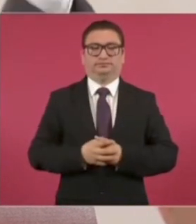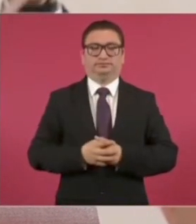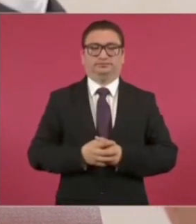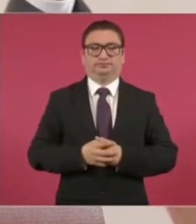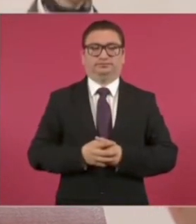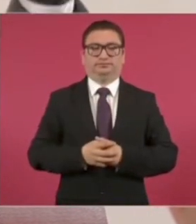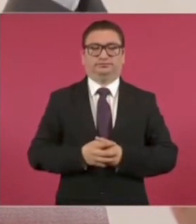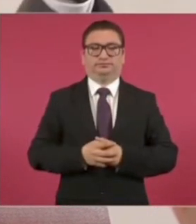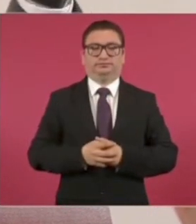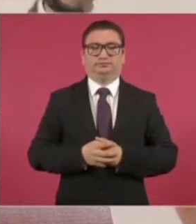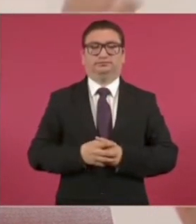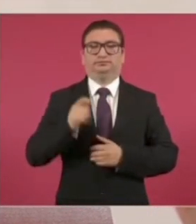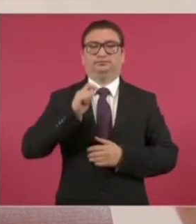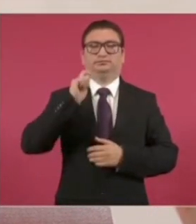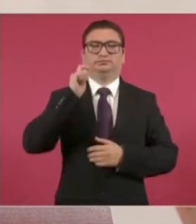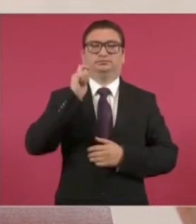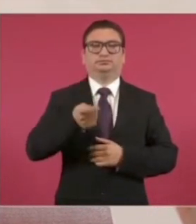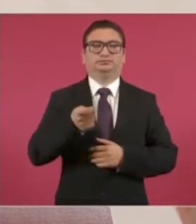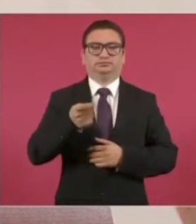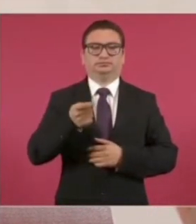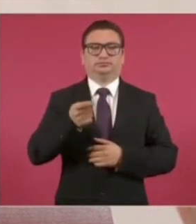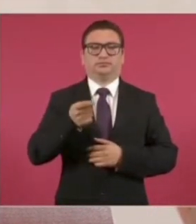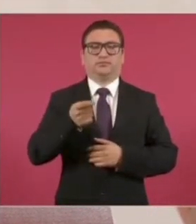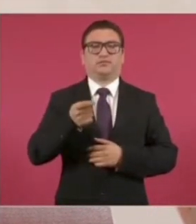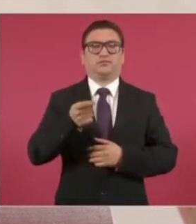es de que se trata de un asunto